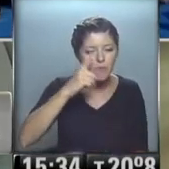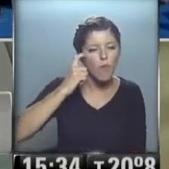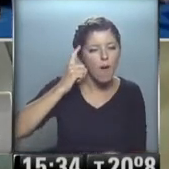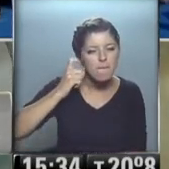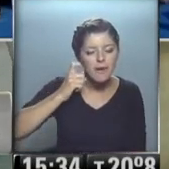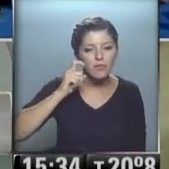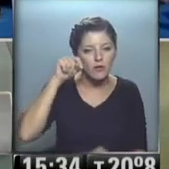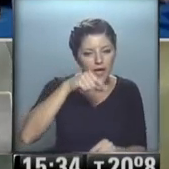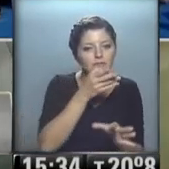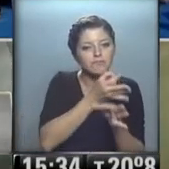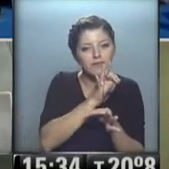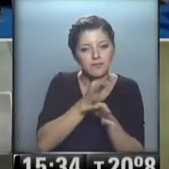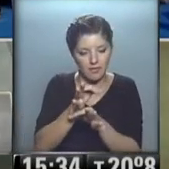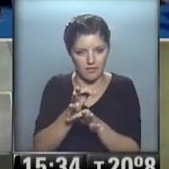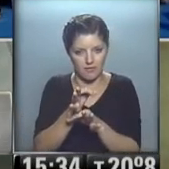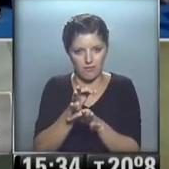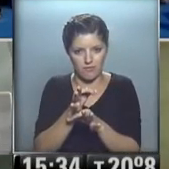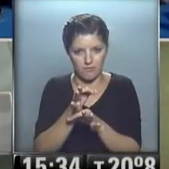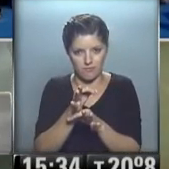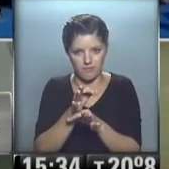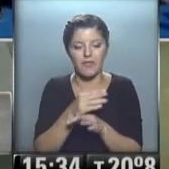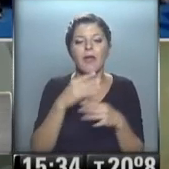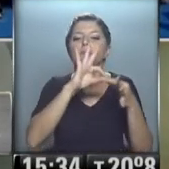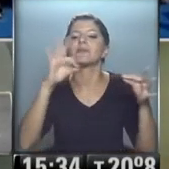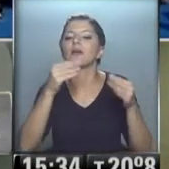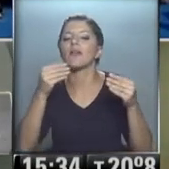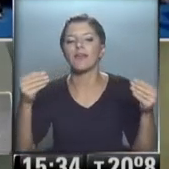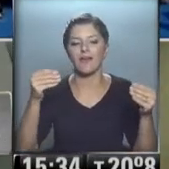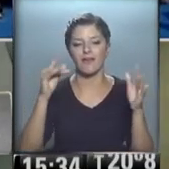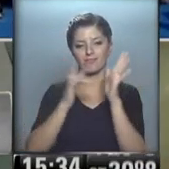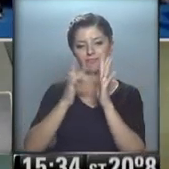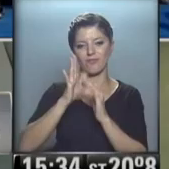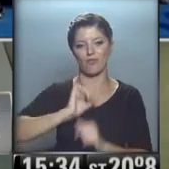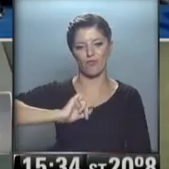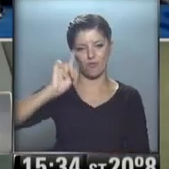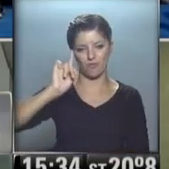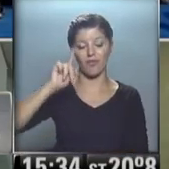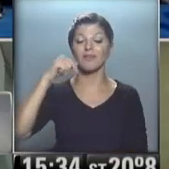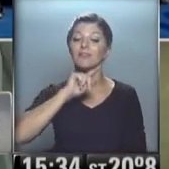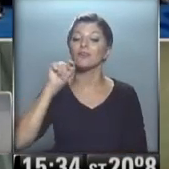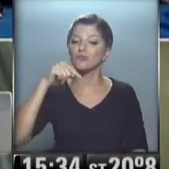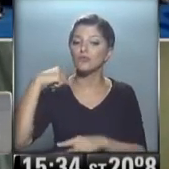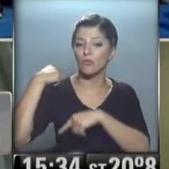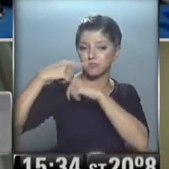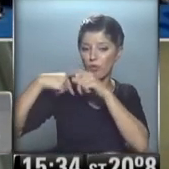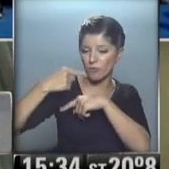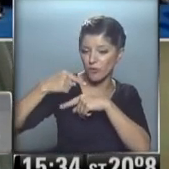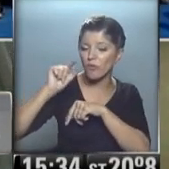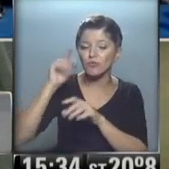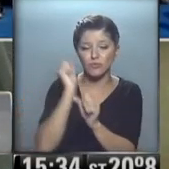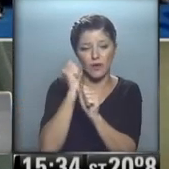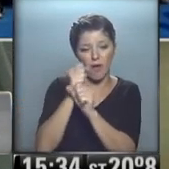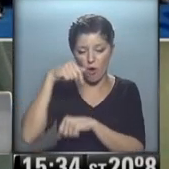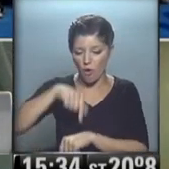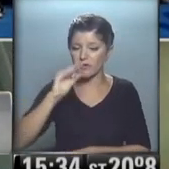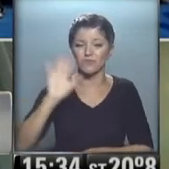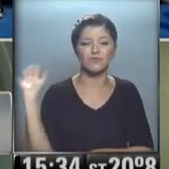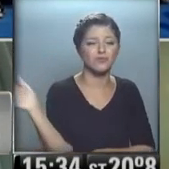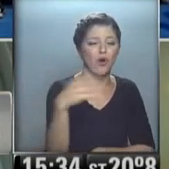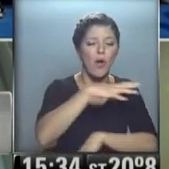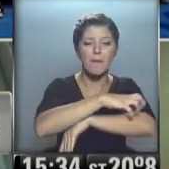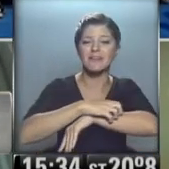allí enseño el mensaje de Cristo. Y su legado sigue vivo hoy más que nunca en el corazón de